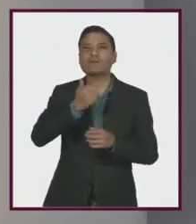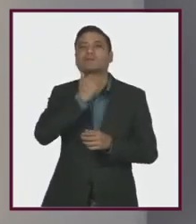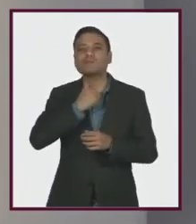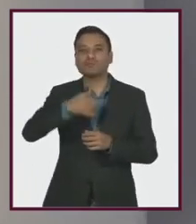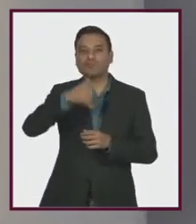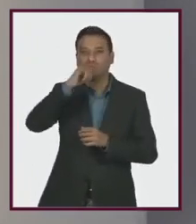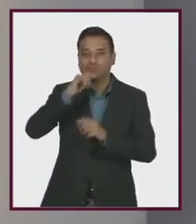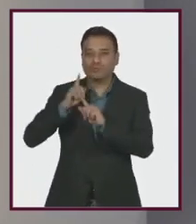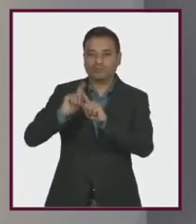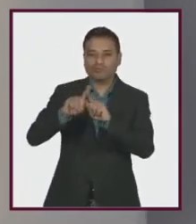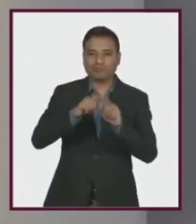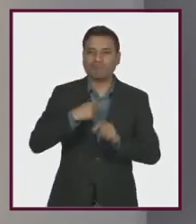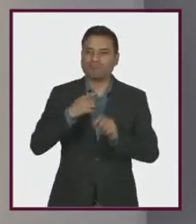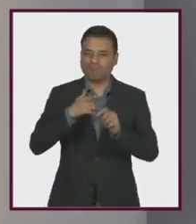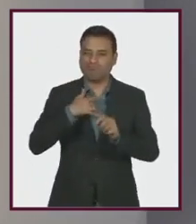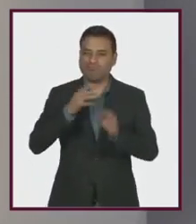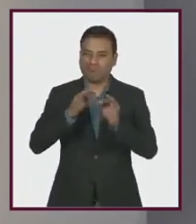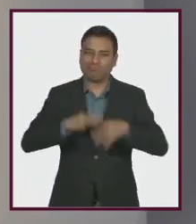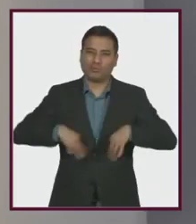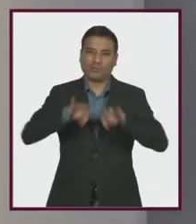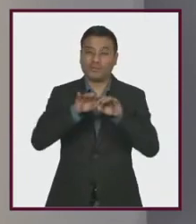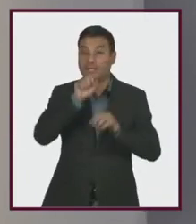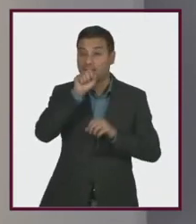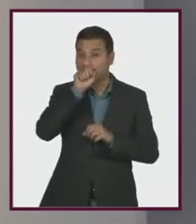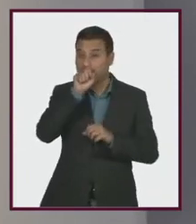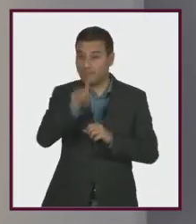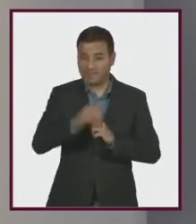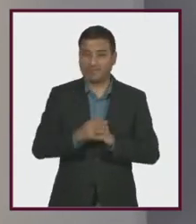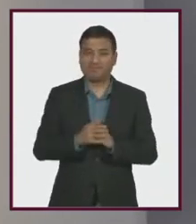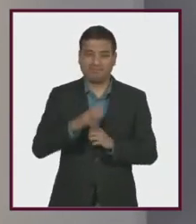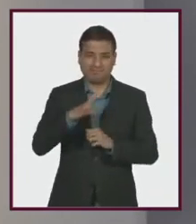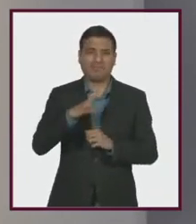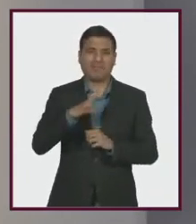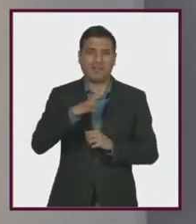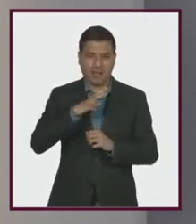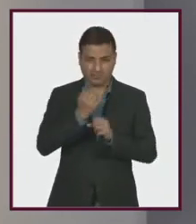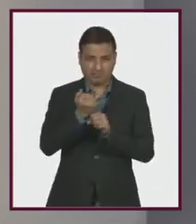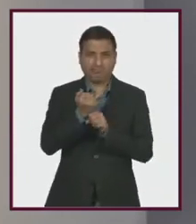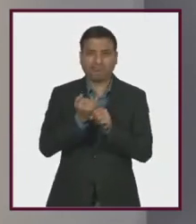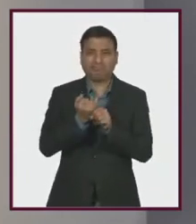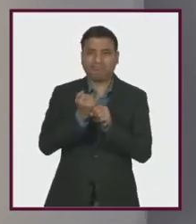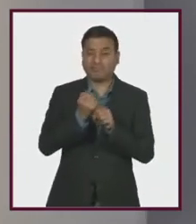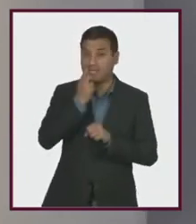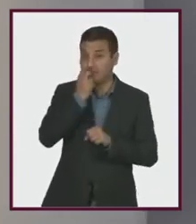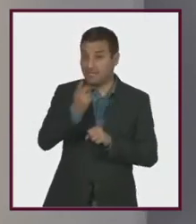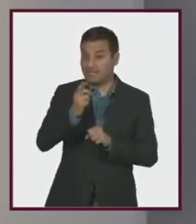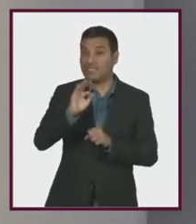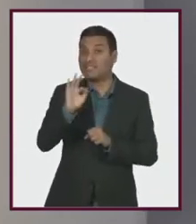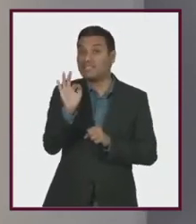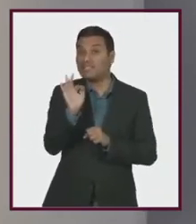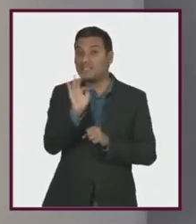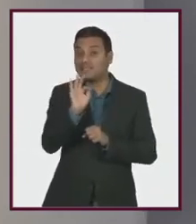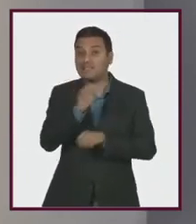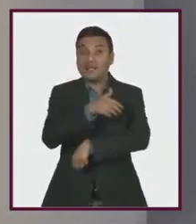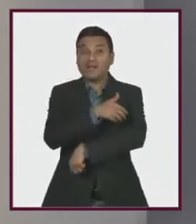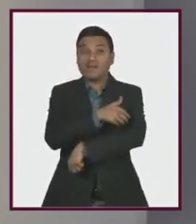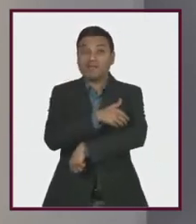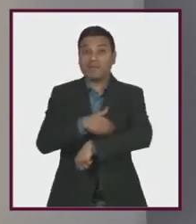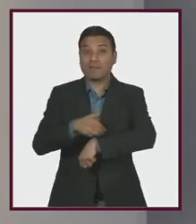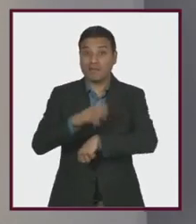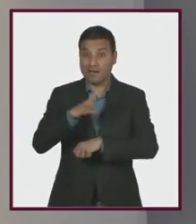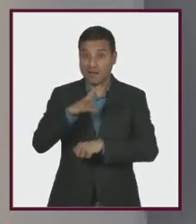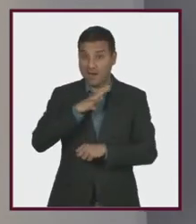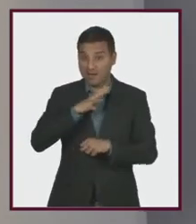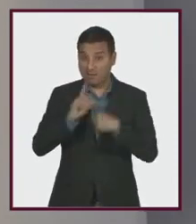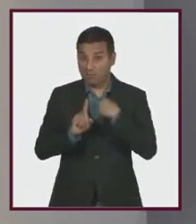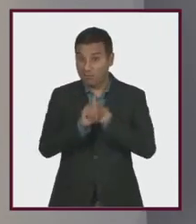la predisposición genética. Hay estudios ya identificados que nos dicen que si nuestros familiares tienen un problema con el